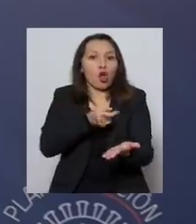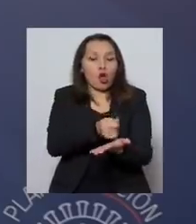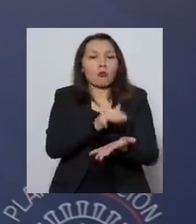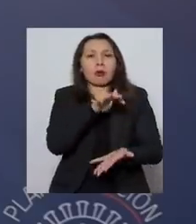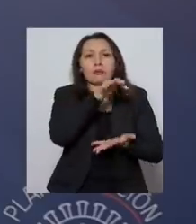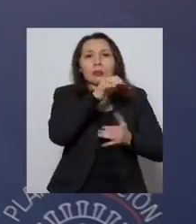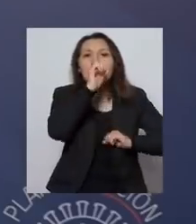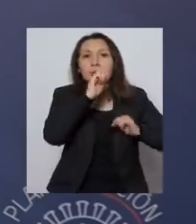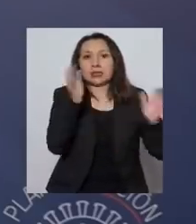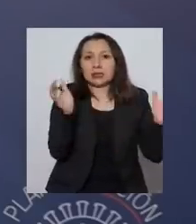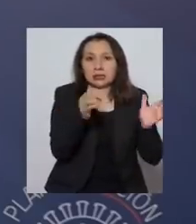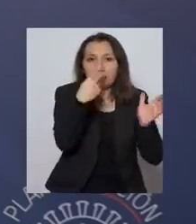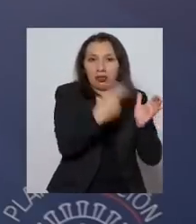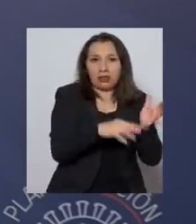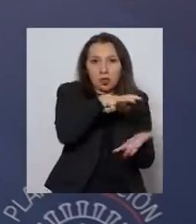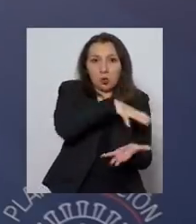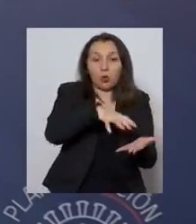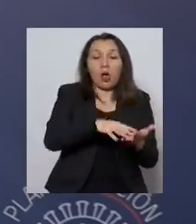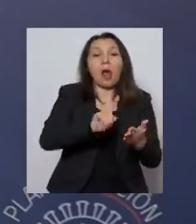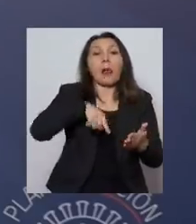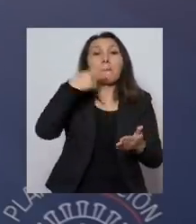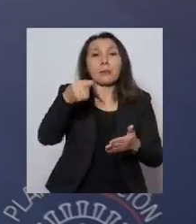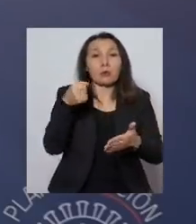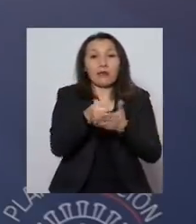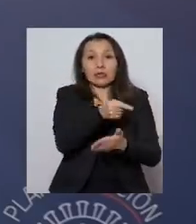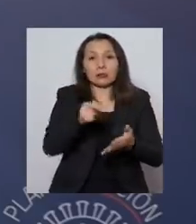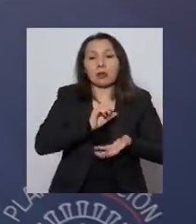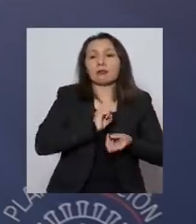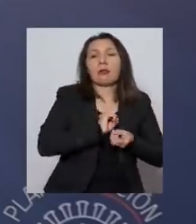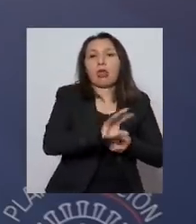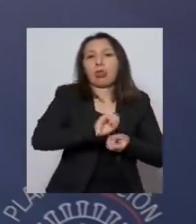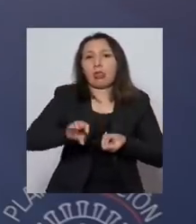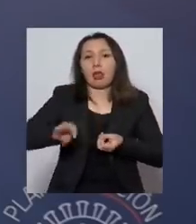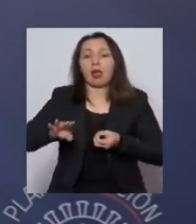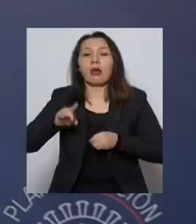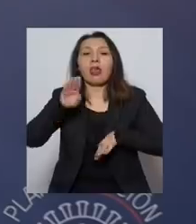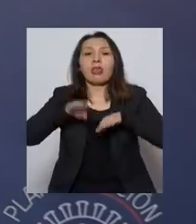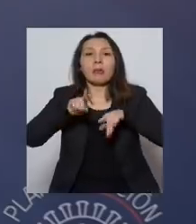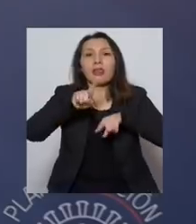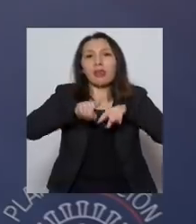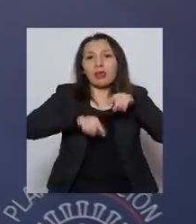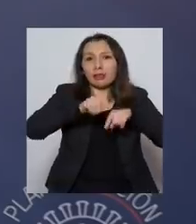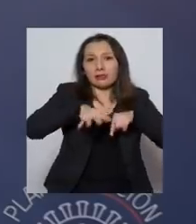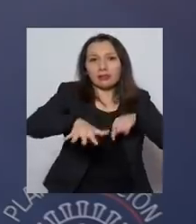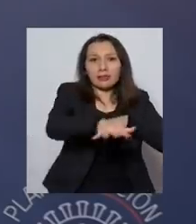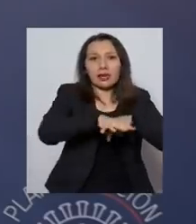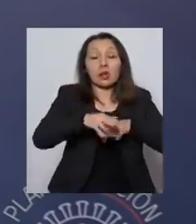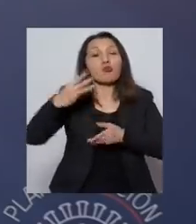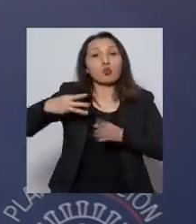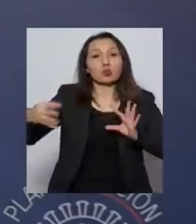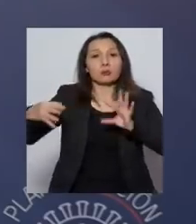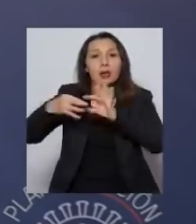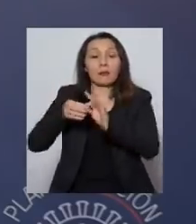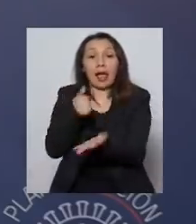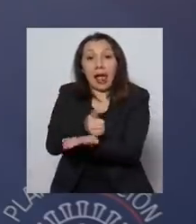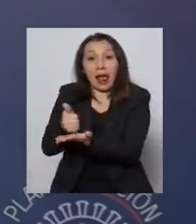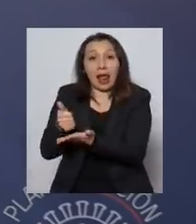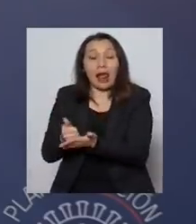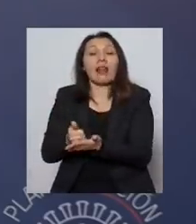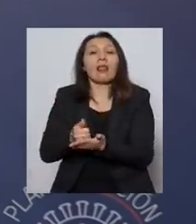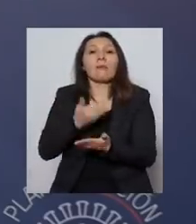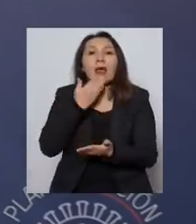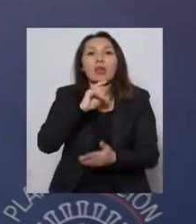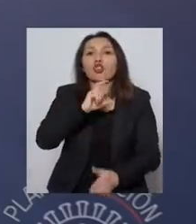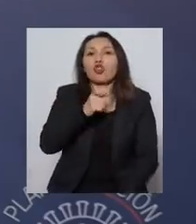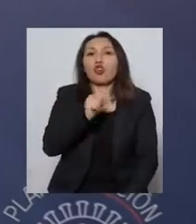proveedores locales para distribuir desde el próximo fin de semana en nivel territorial con coordinación municipal. Los mismos alcaldes, junto a los gobiernos